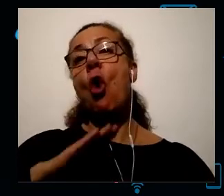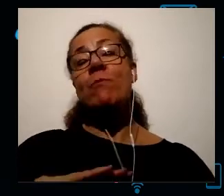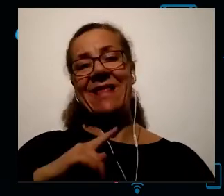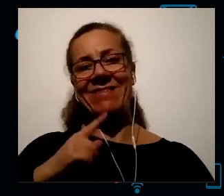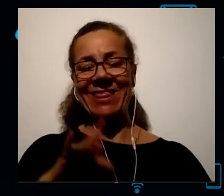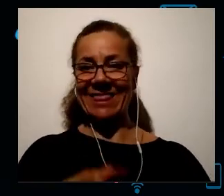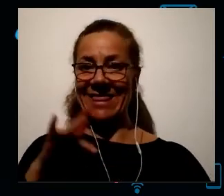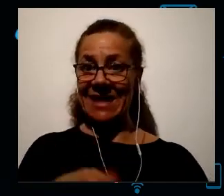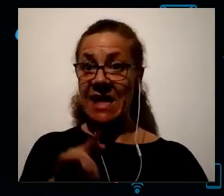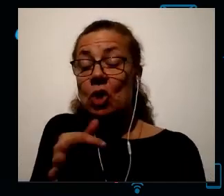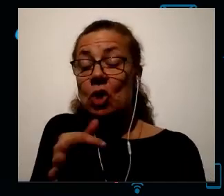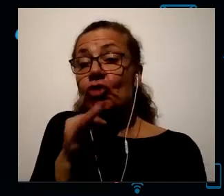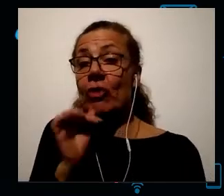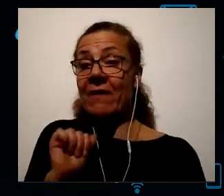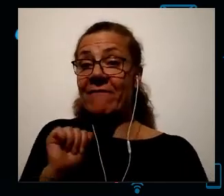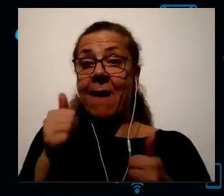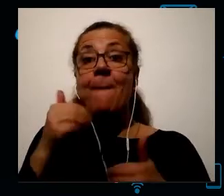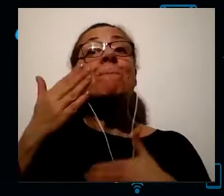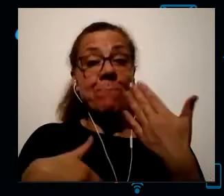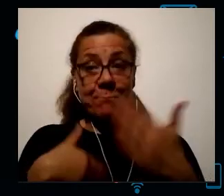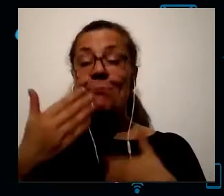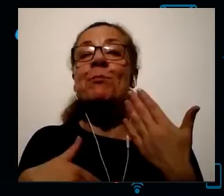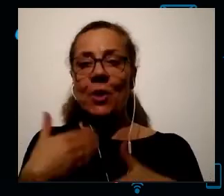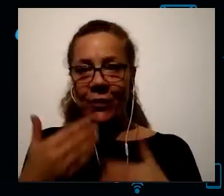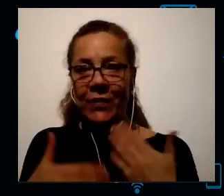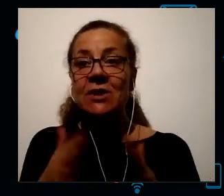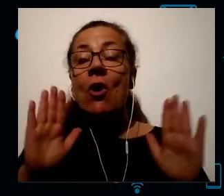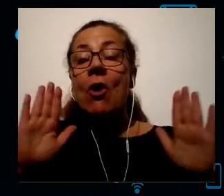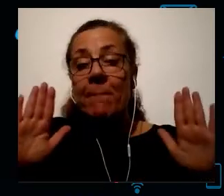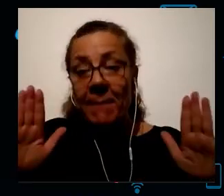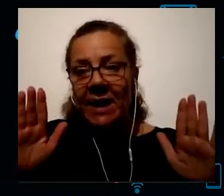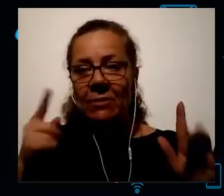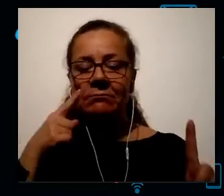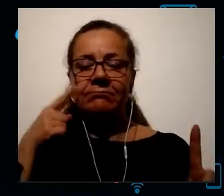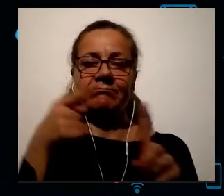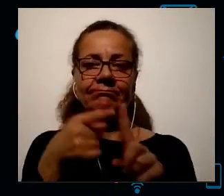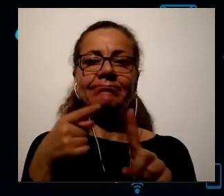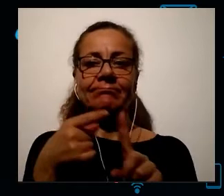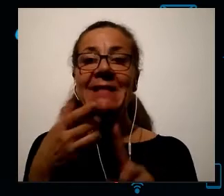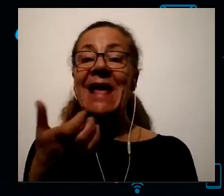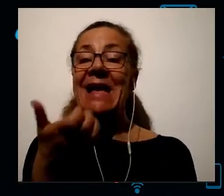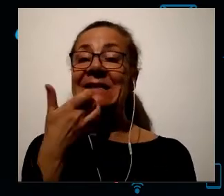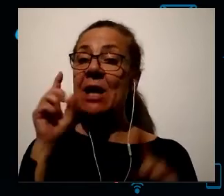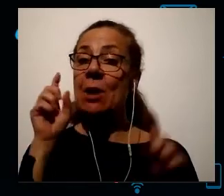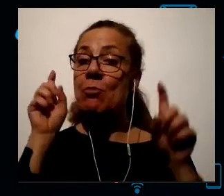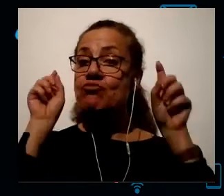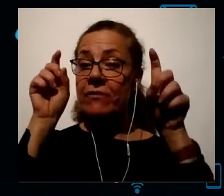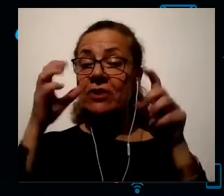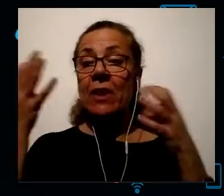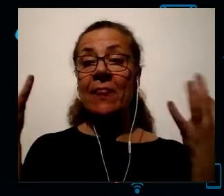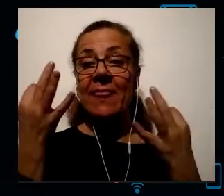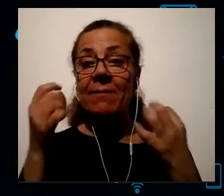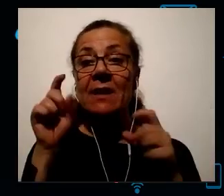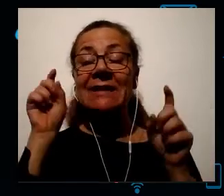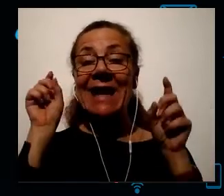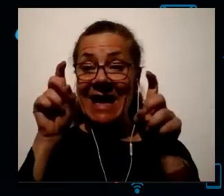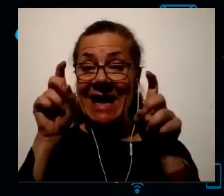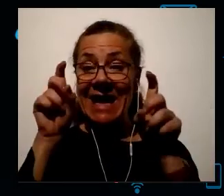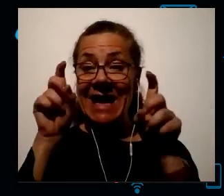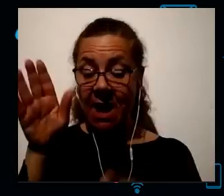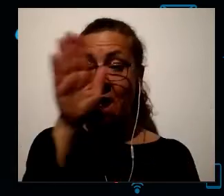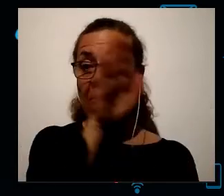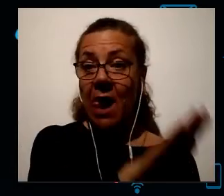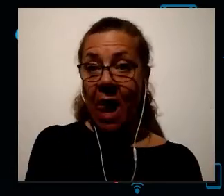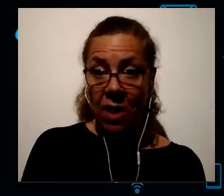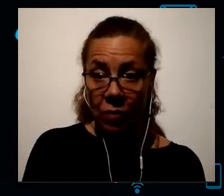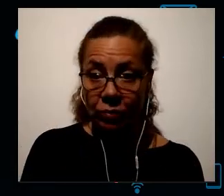en proceso pero bueno de alguna manera apunta a esta idea de que si el docente tiene que enseñar a los alumnos